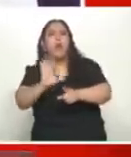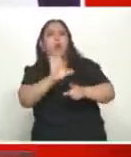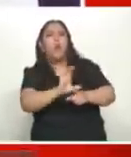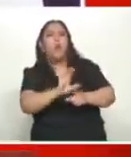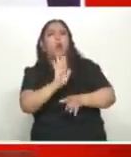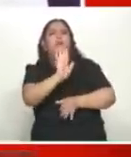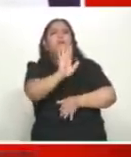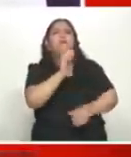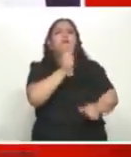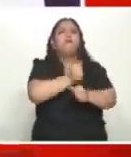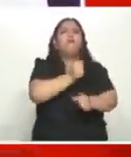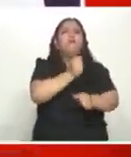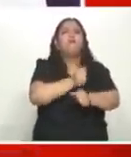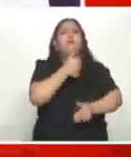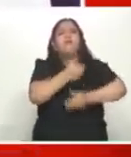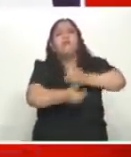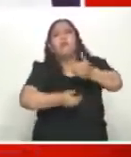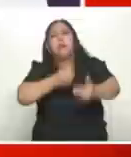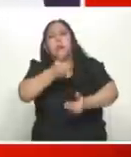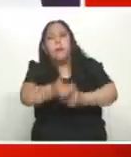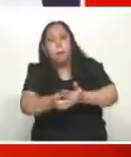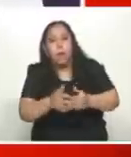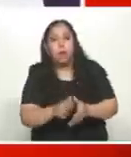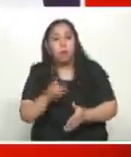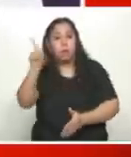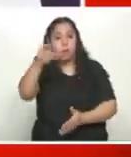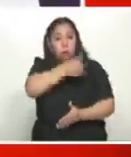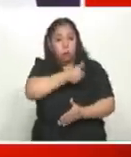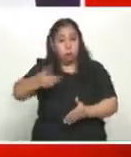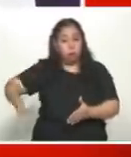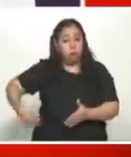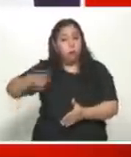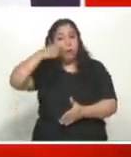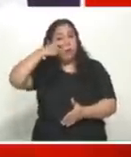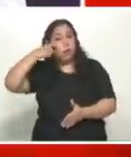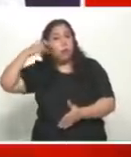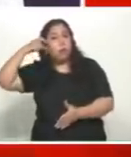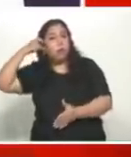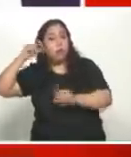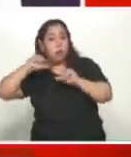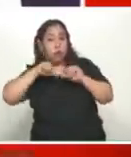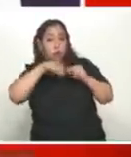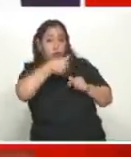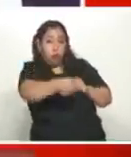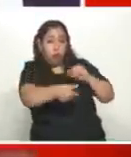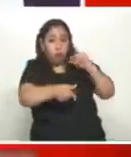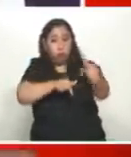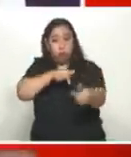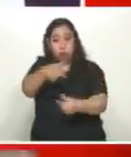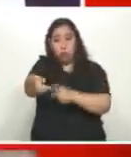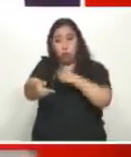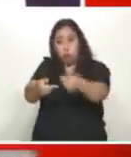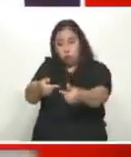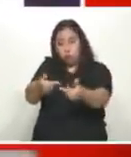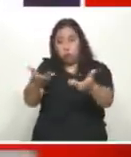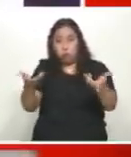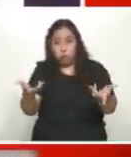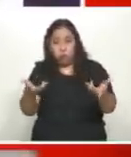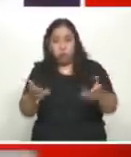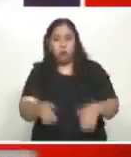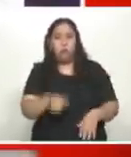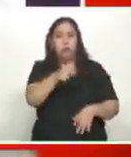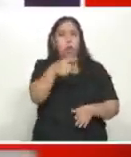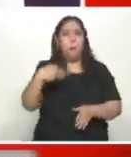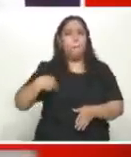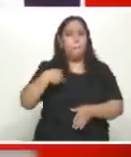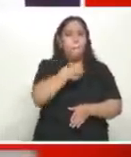obviamente, para cumplir con la tarea asignada por parte de la presidenta, pero la buena evaluación que mantiene también la presidenta son un poco distantes. ¿Qué es